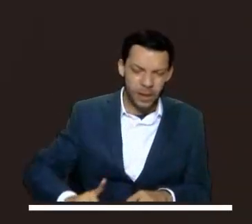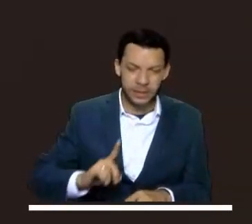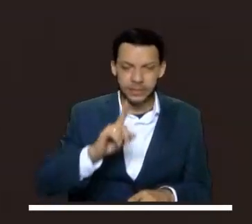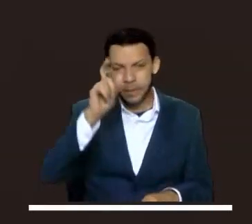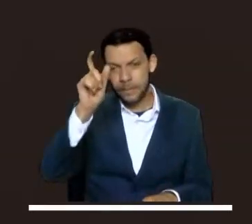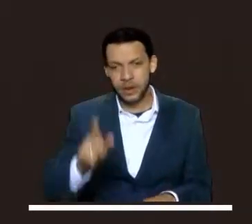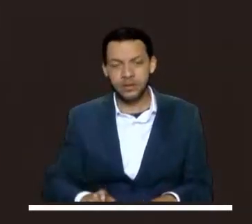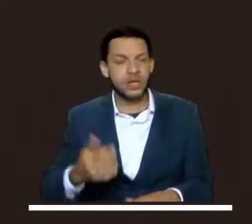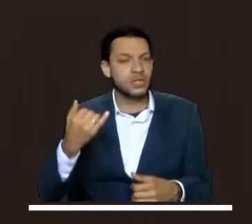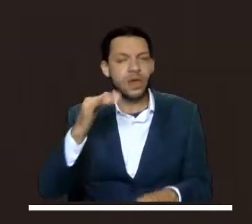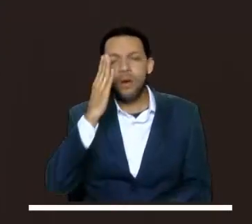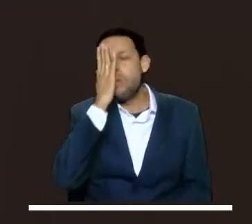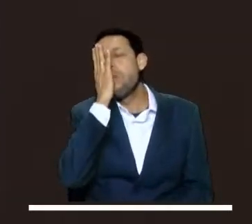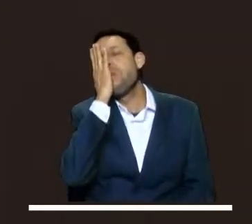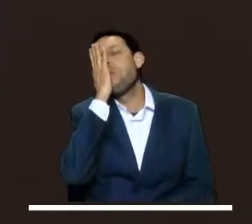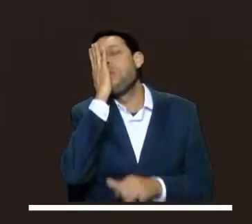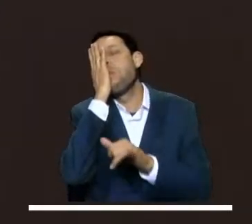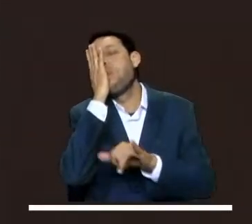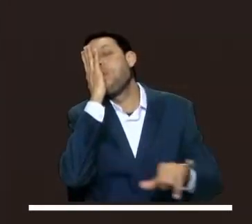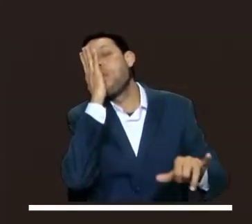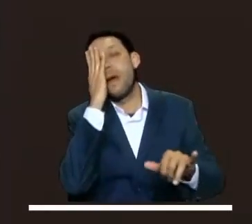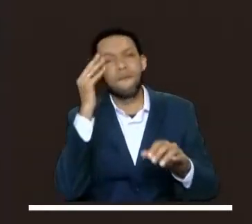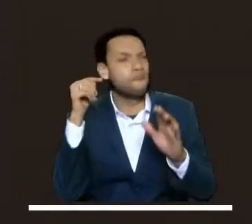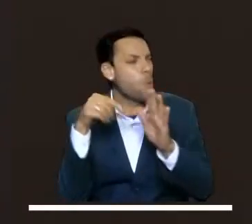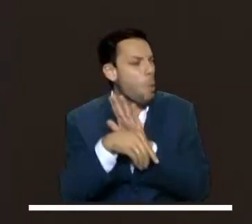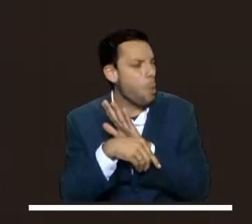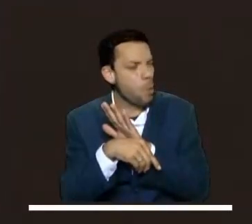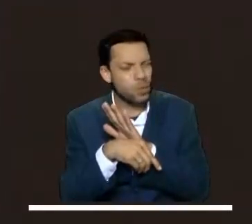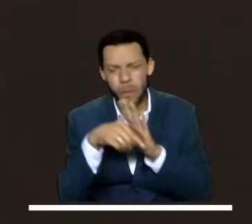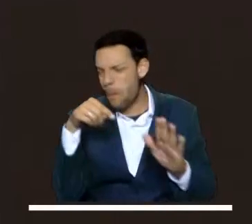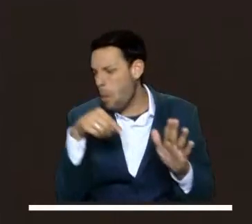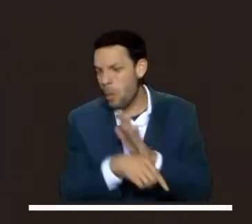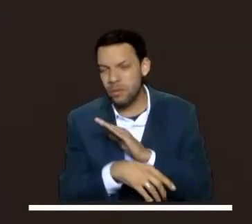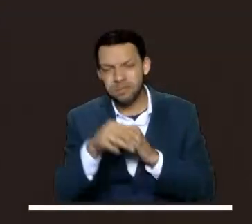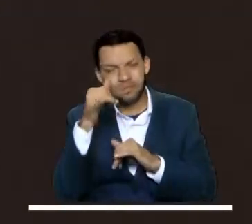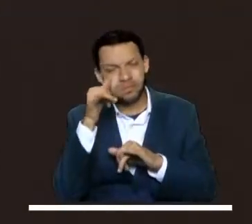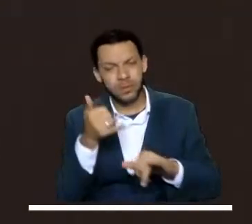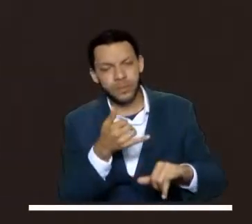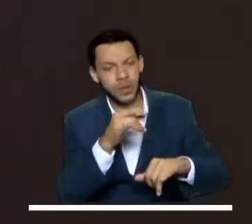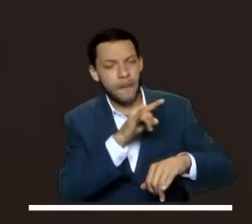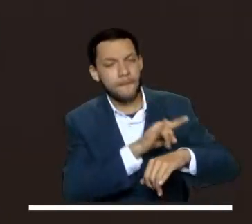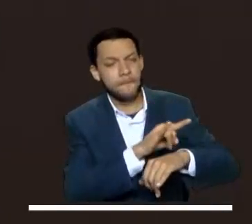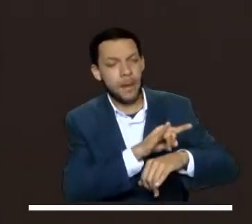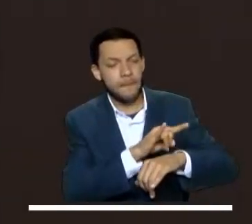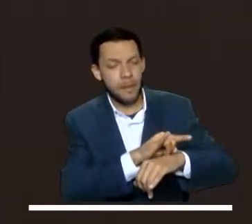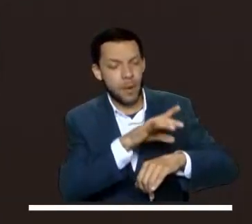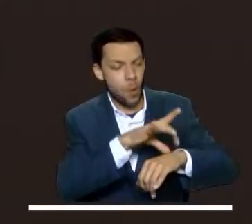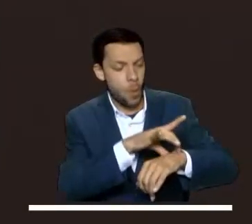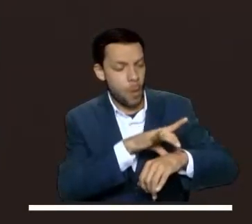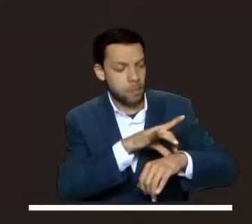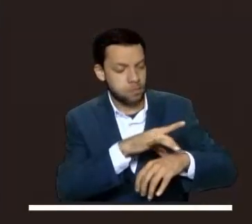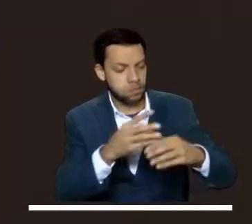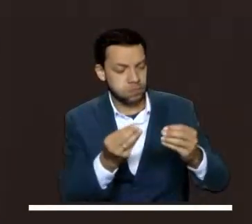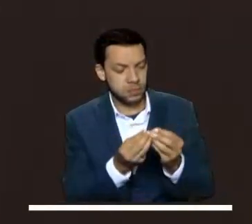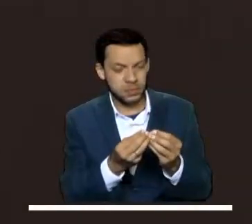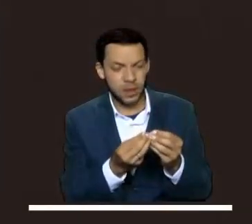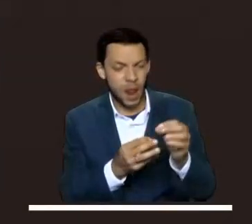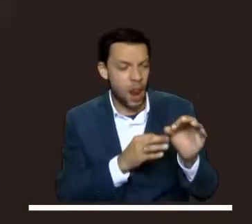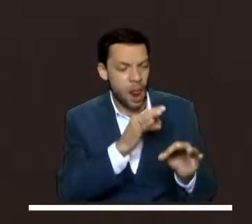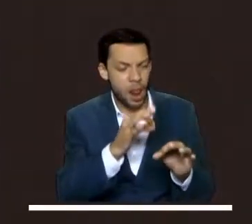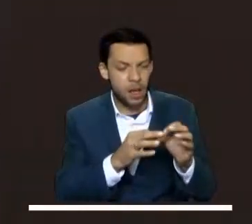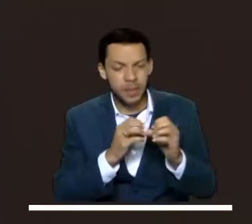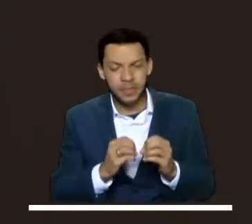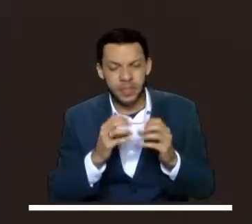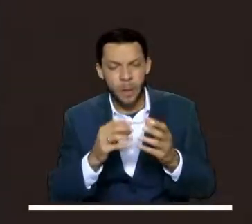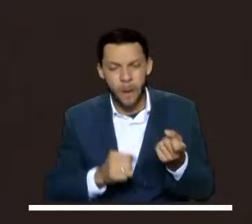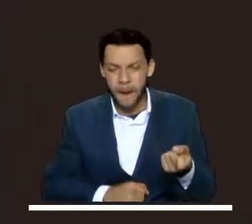bajo estado de sedación, está bajo el cuidado, en este caso del doctor Luis Miguel Rojas y de un equipo de enfermería muy amplio que tiene acá el doctor Luis